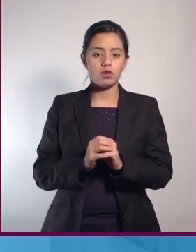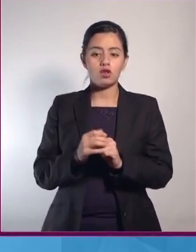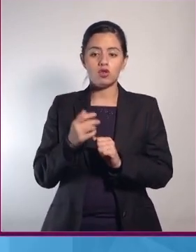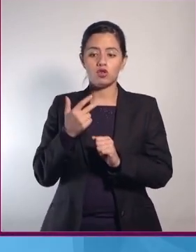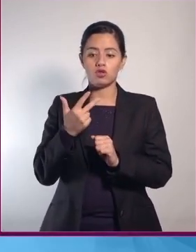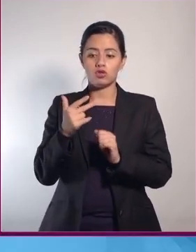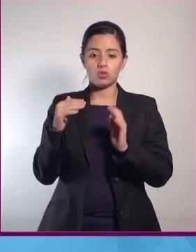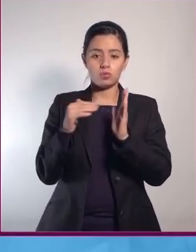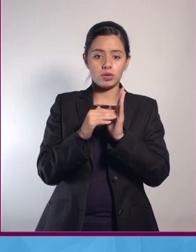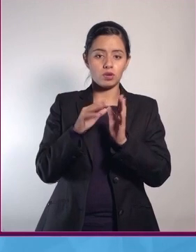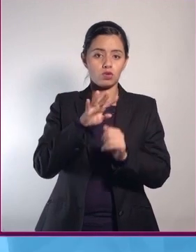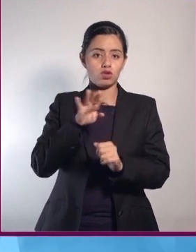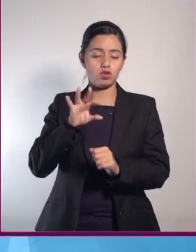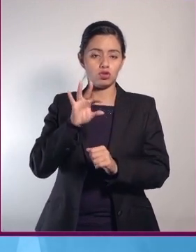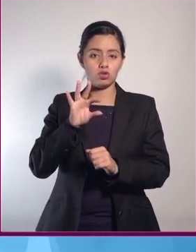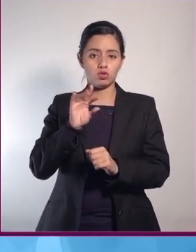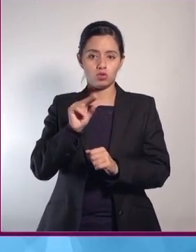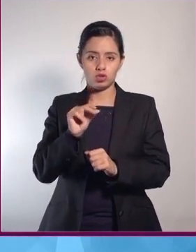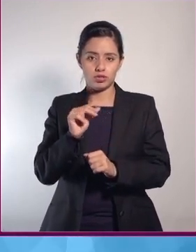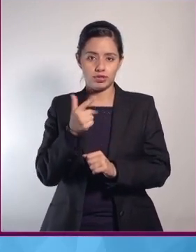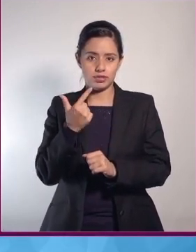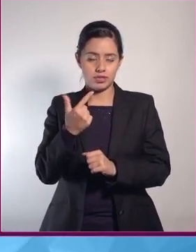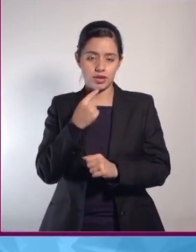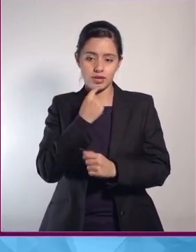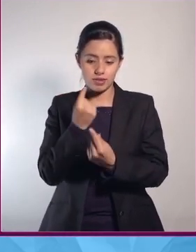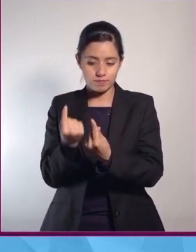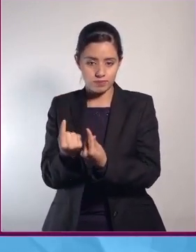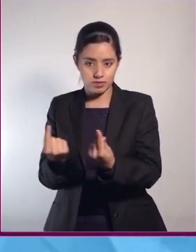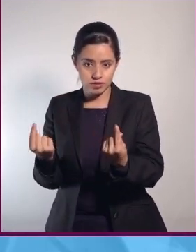8.487 niñas recibieron la vacuna contra el VPH.